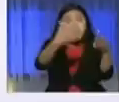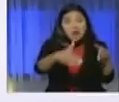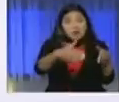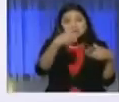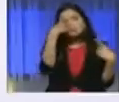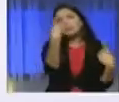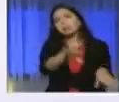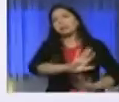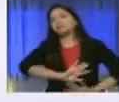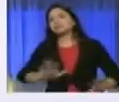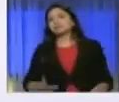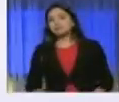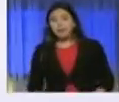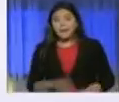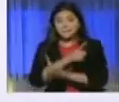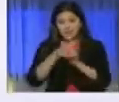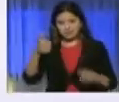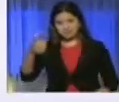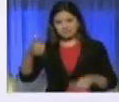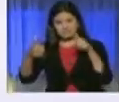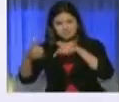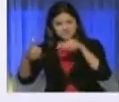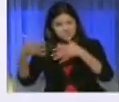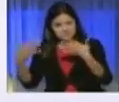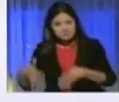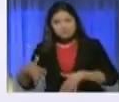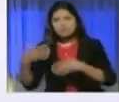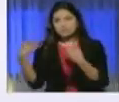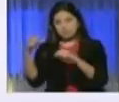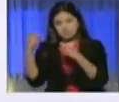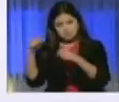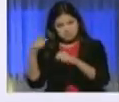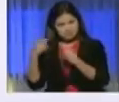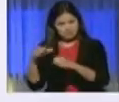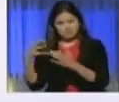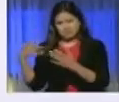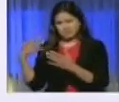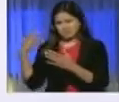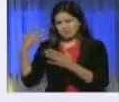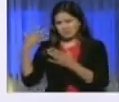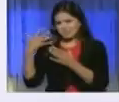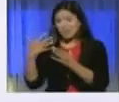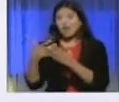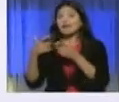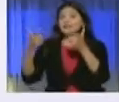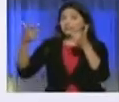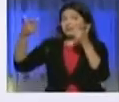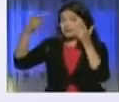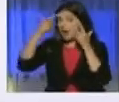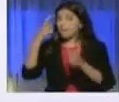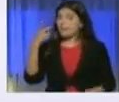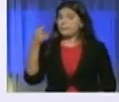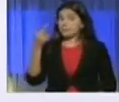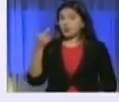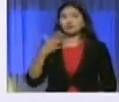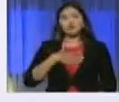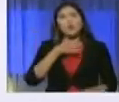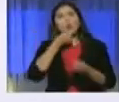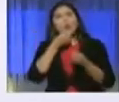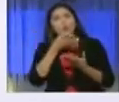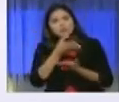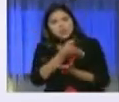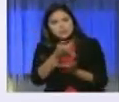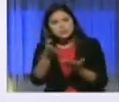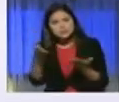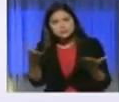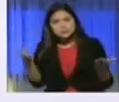nuestro, que se ha aplicado desde el comandante Chávez. Yo les puedo contar a ustedes.